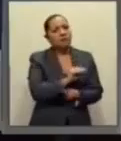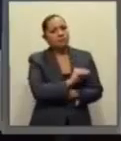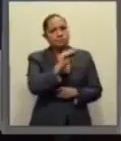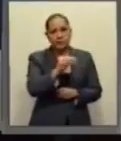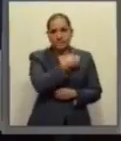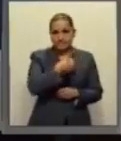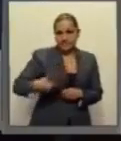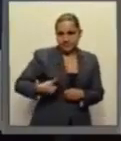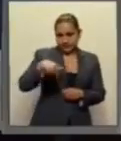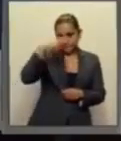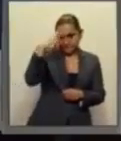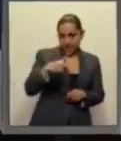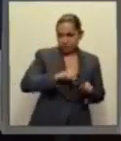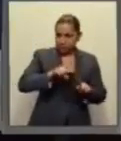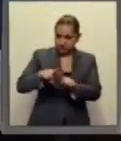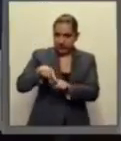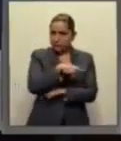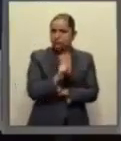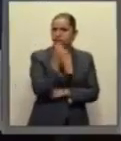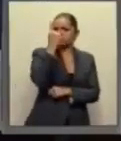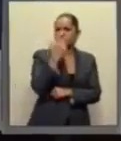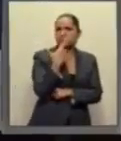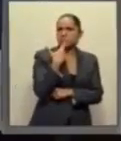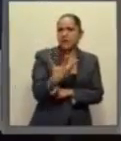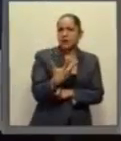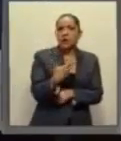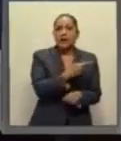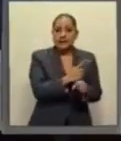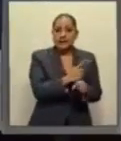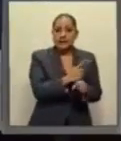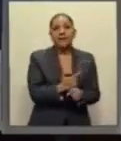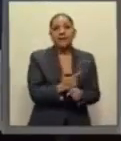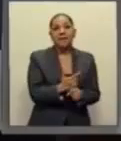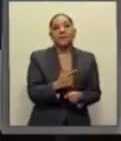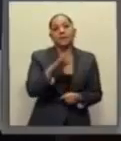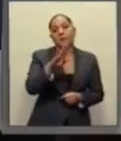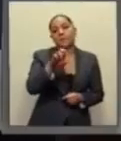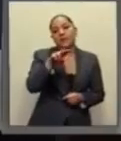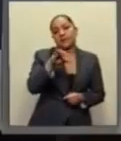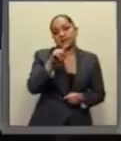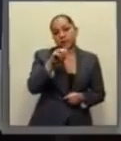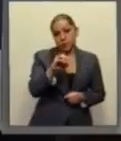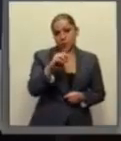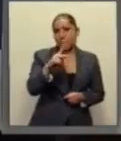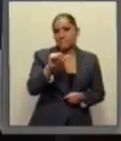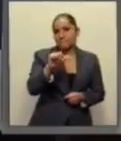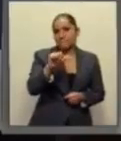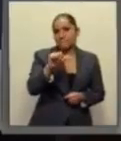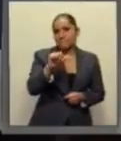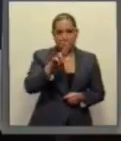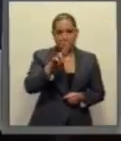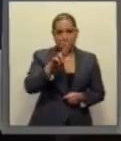tenido nuestro país. Se trata del licenciado Benito Pablo Juárez